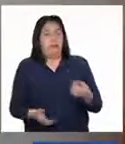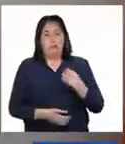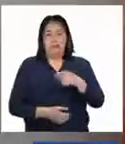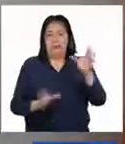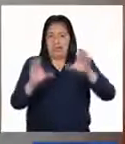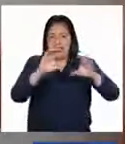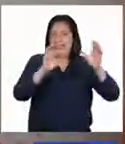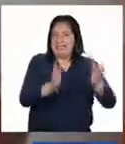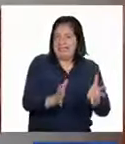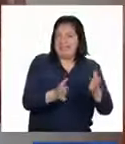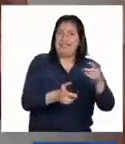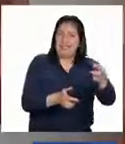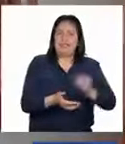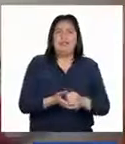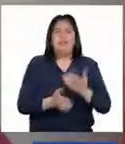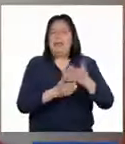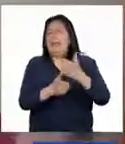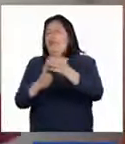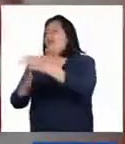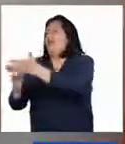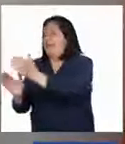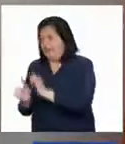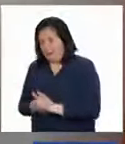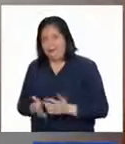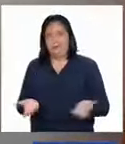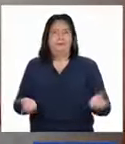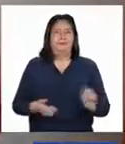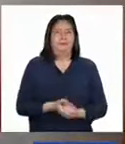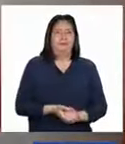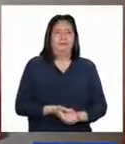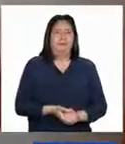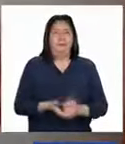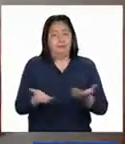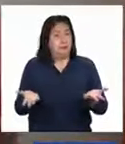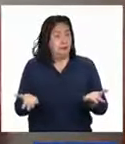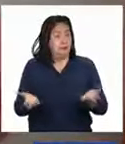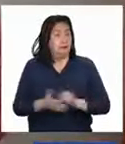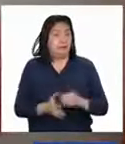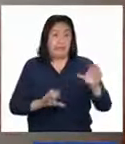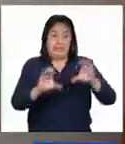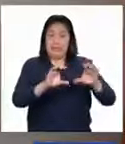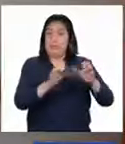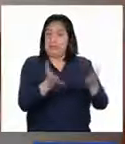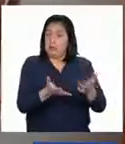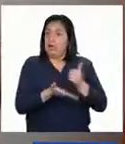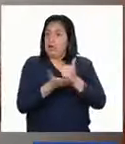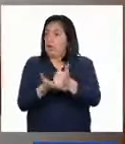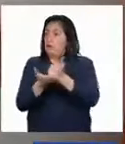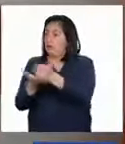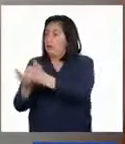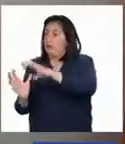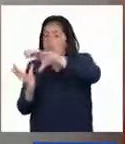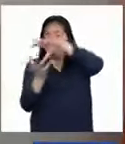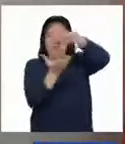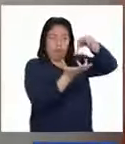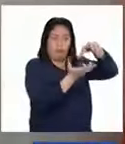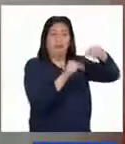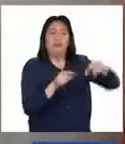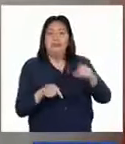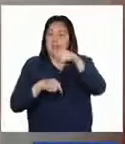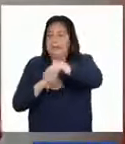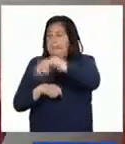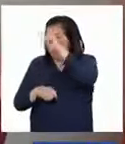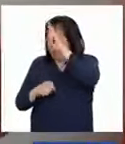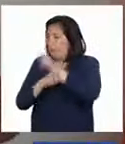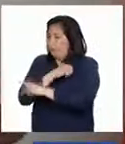Porque la ciencia es para compartirla. Mediante la ciencia ayudamos al mundo y a nuestro